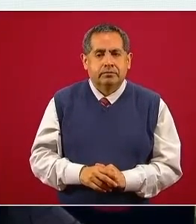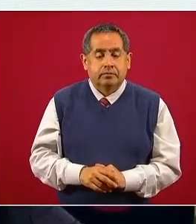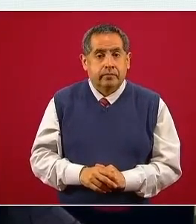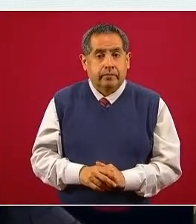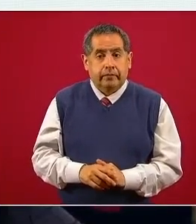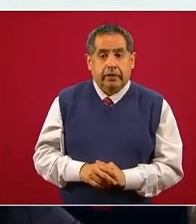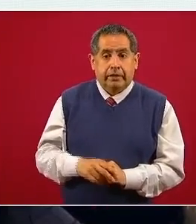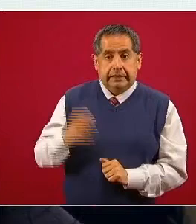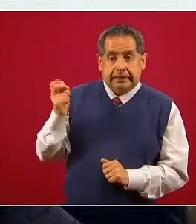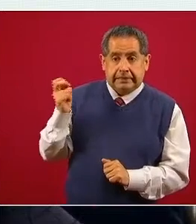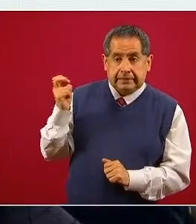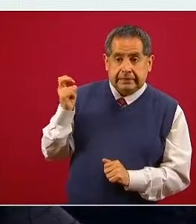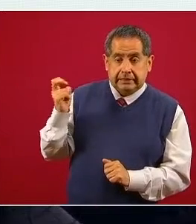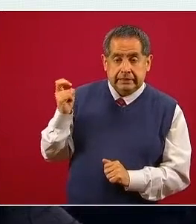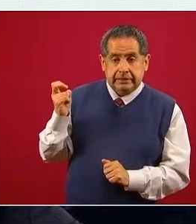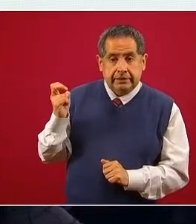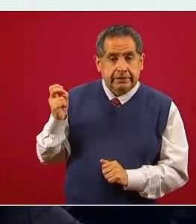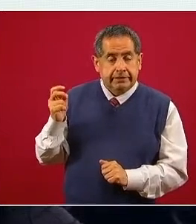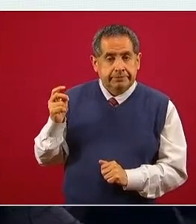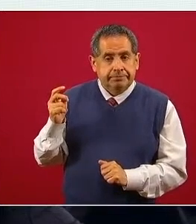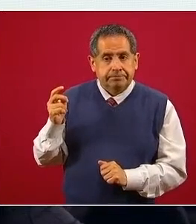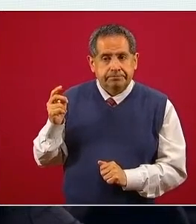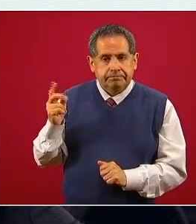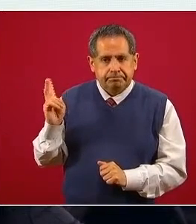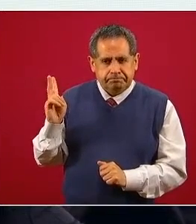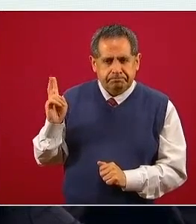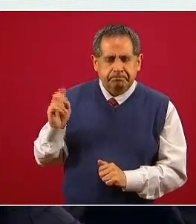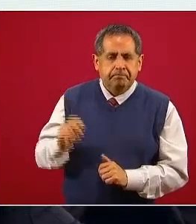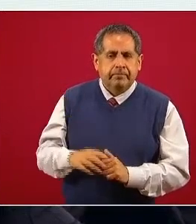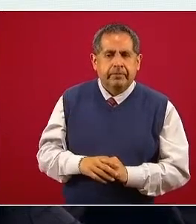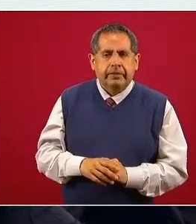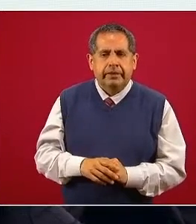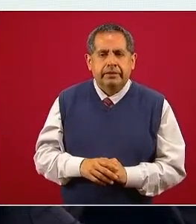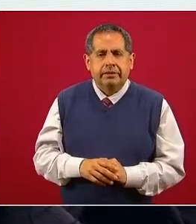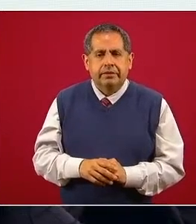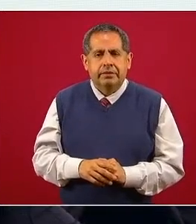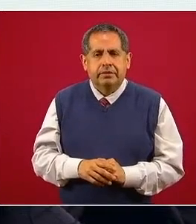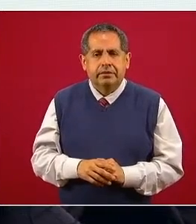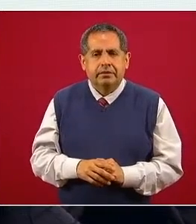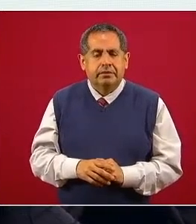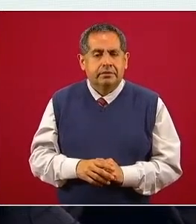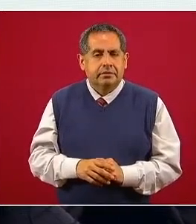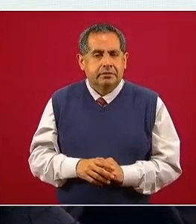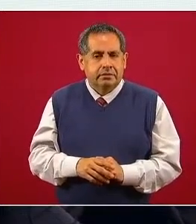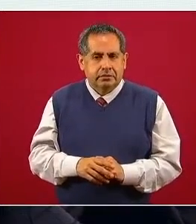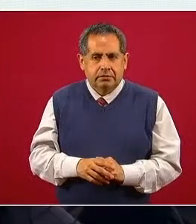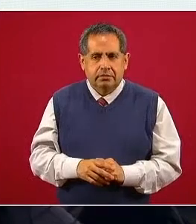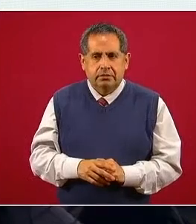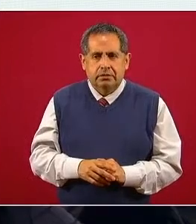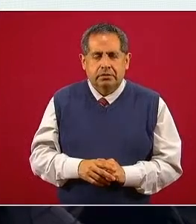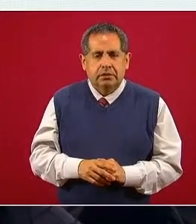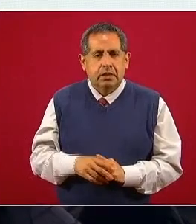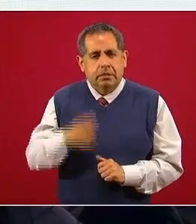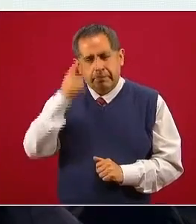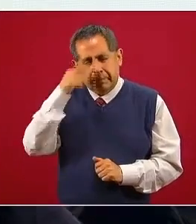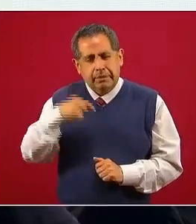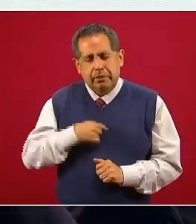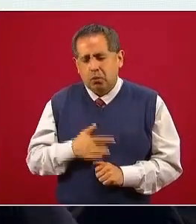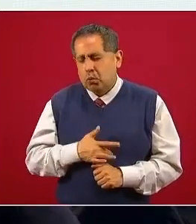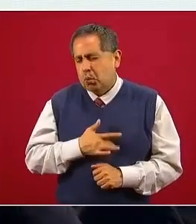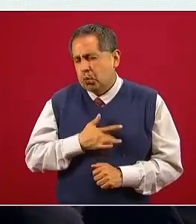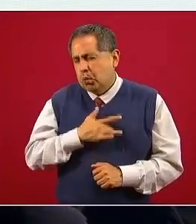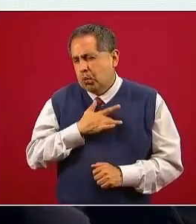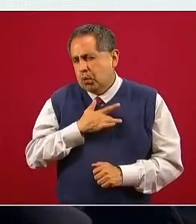Esta foto que pueden ver arriba a la izquierda es una foto que me encanta, muy